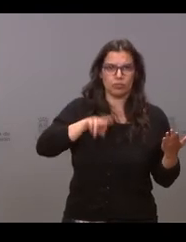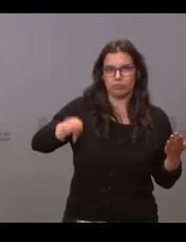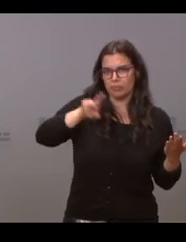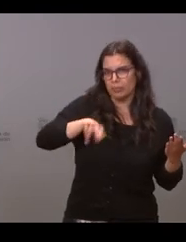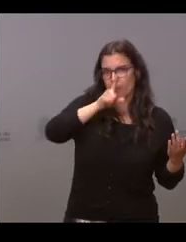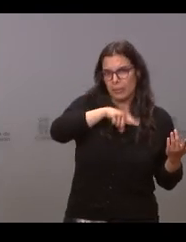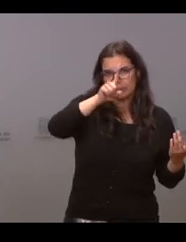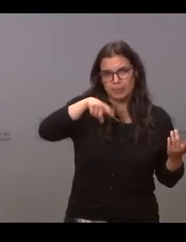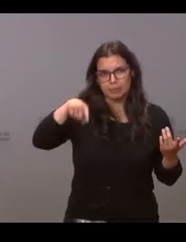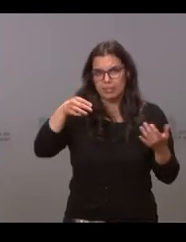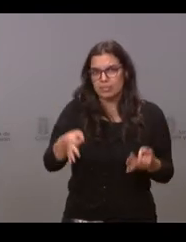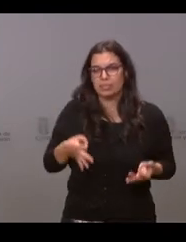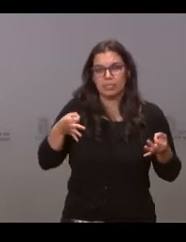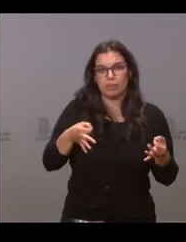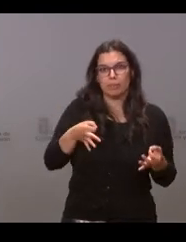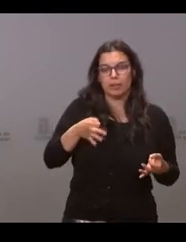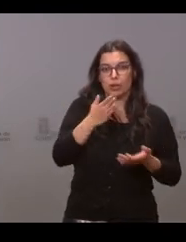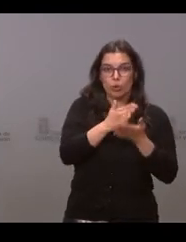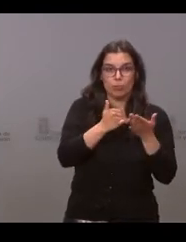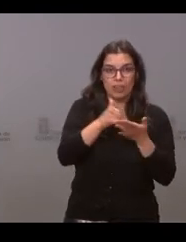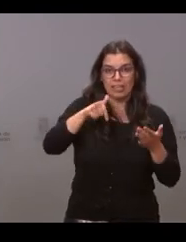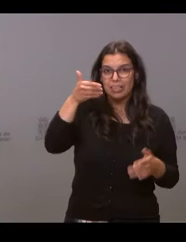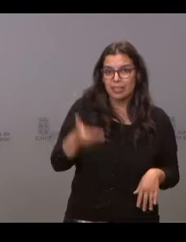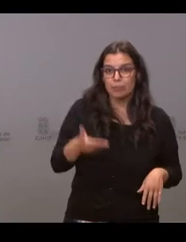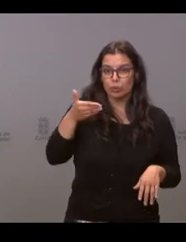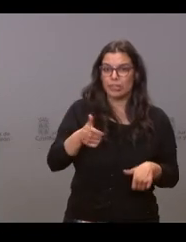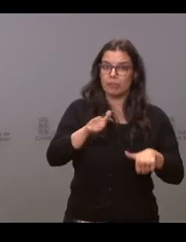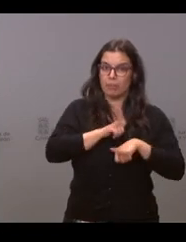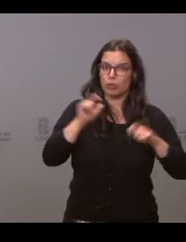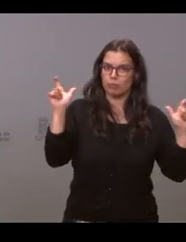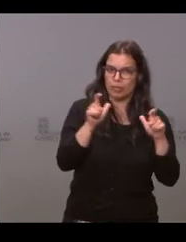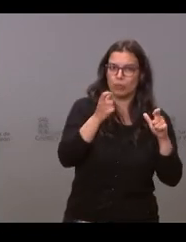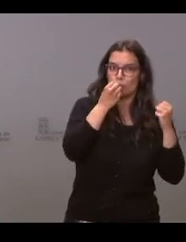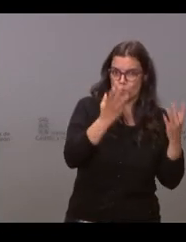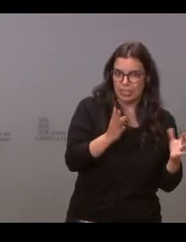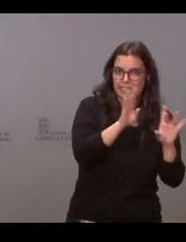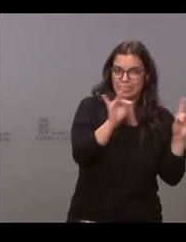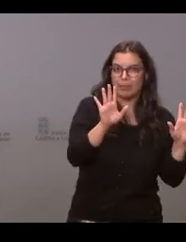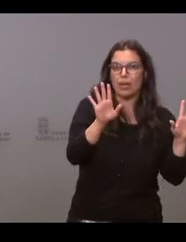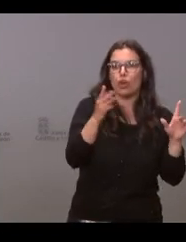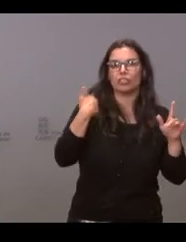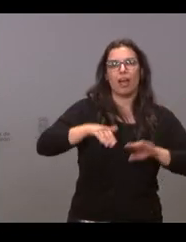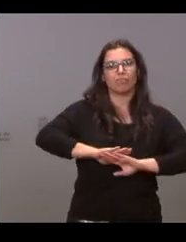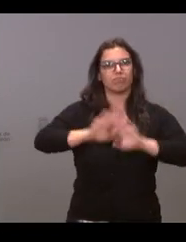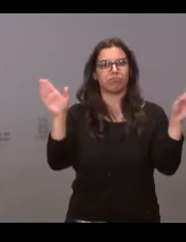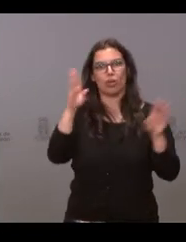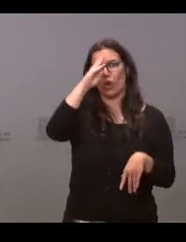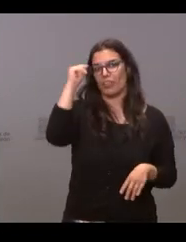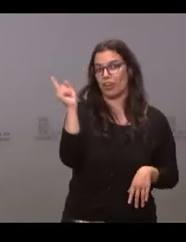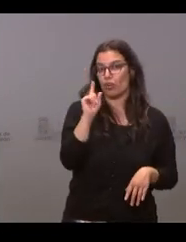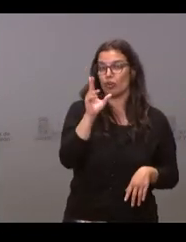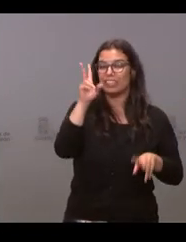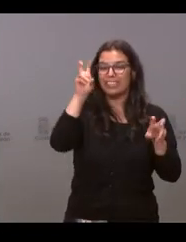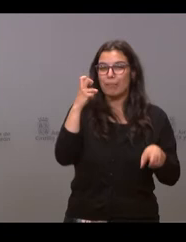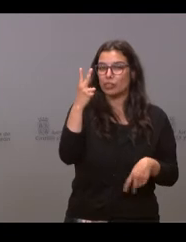mes es muy importante la bajada del desempleo pero no nos podemos de olvidar de dos cuestiones